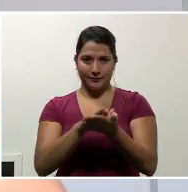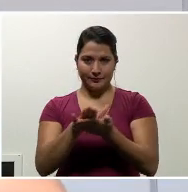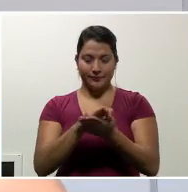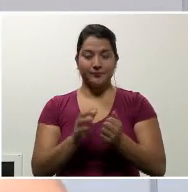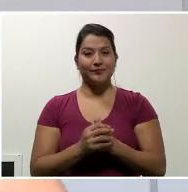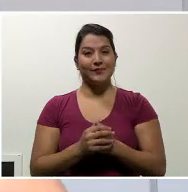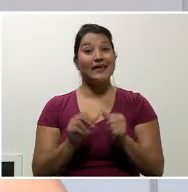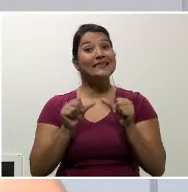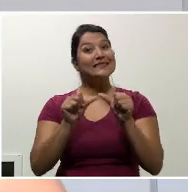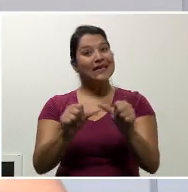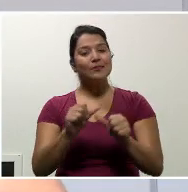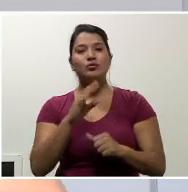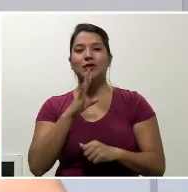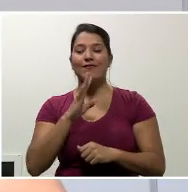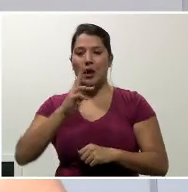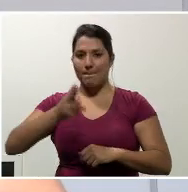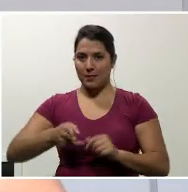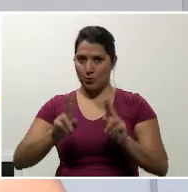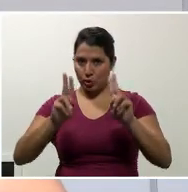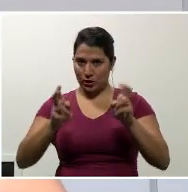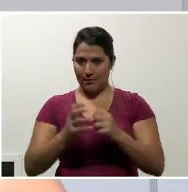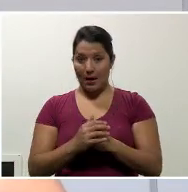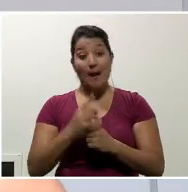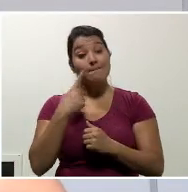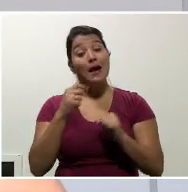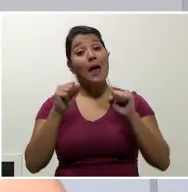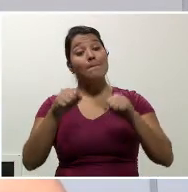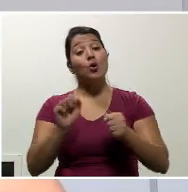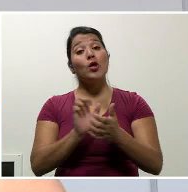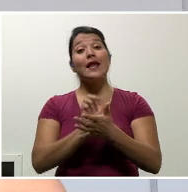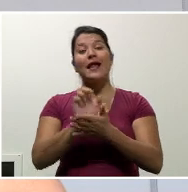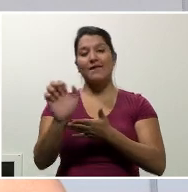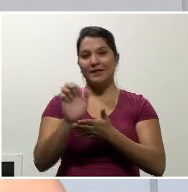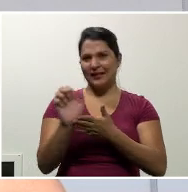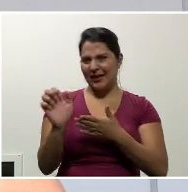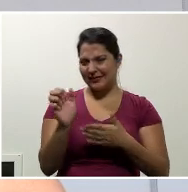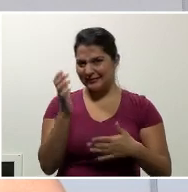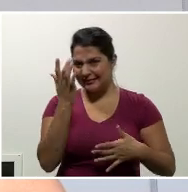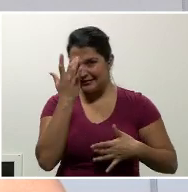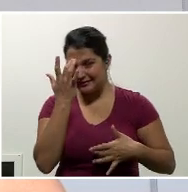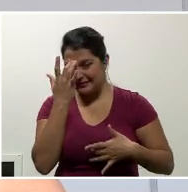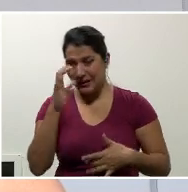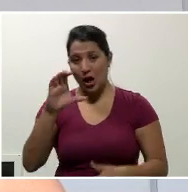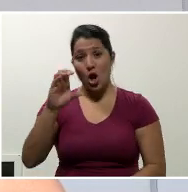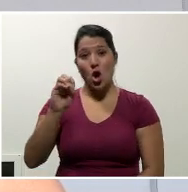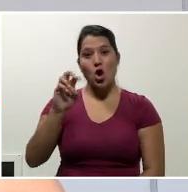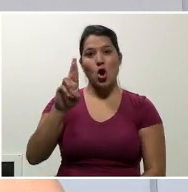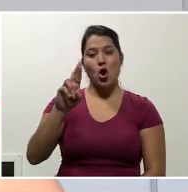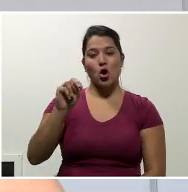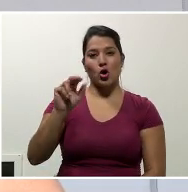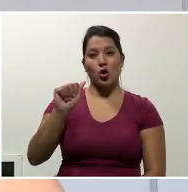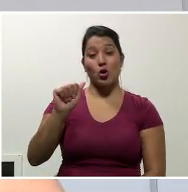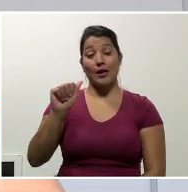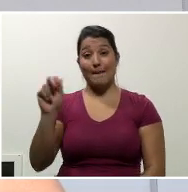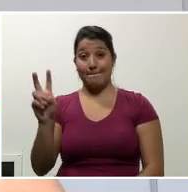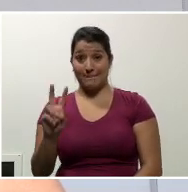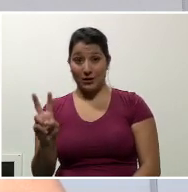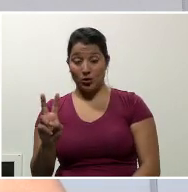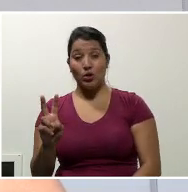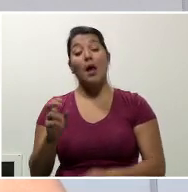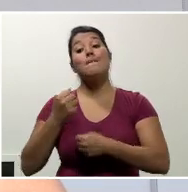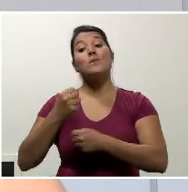Seguimos hablando del mismo tema. Con el fin de evitar el contagio del coronavirus, la Municipalidad de San José realizará una campaña para proteger